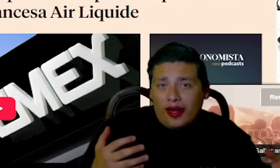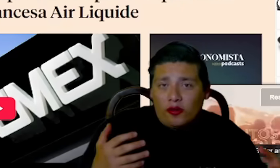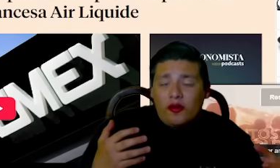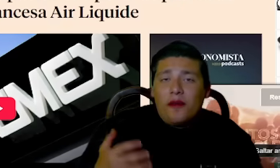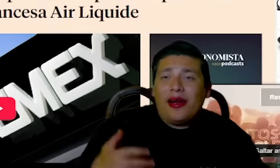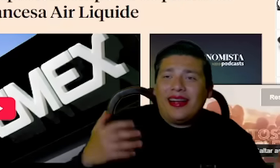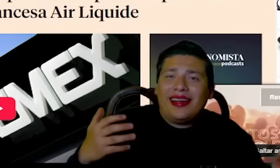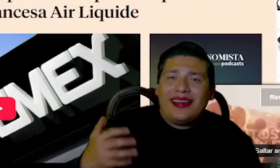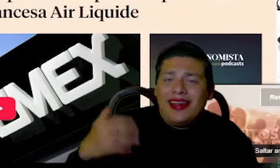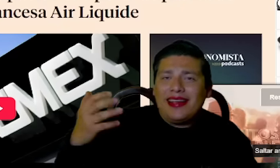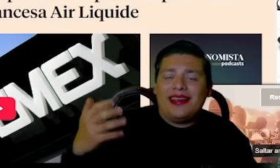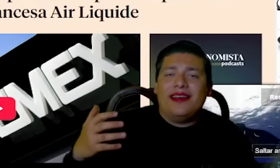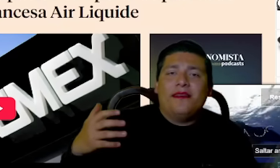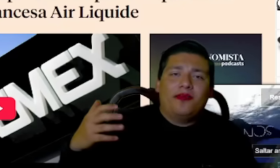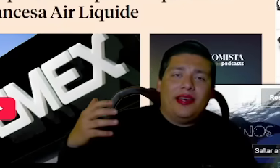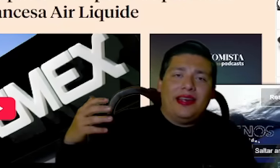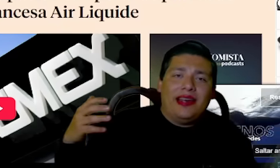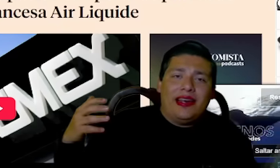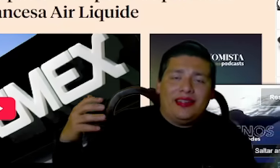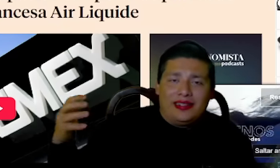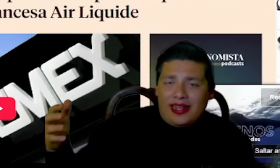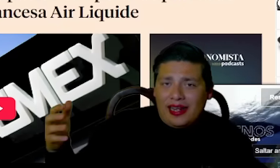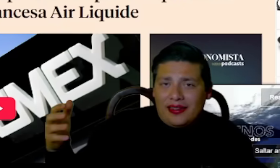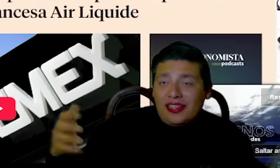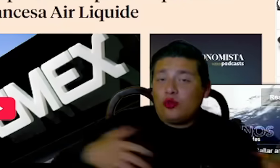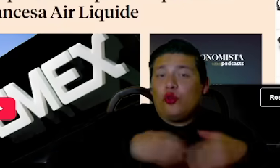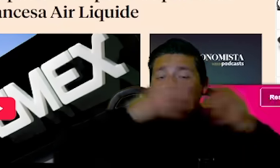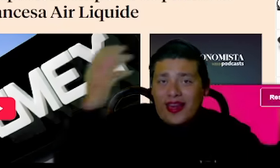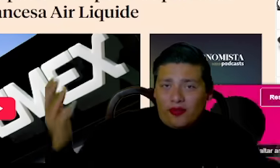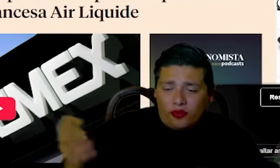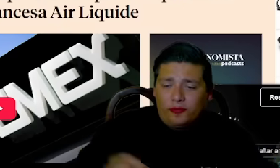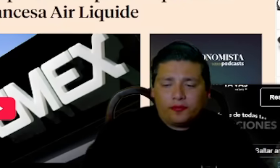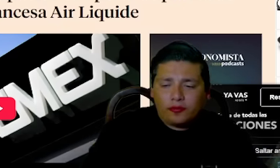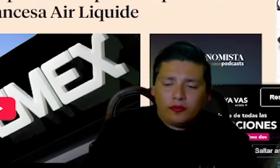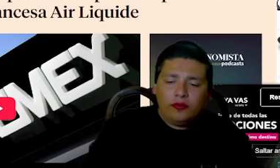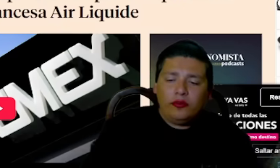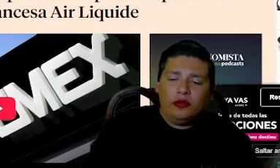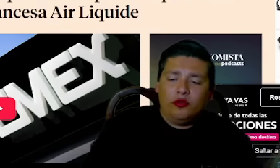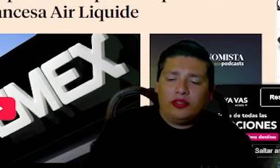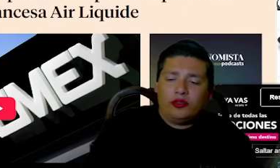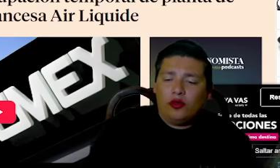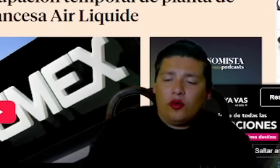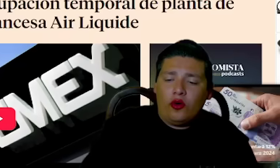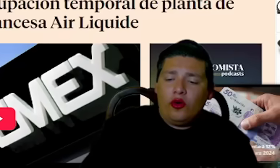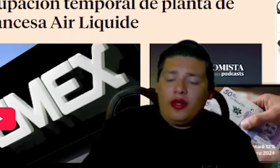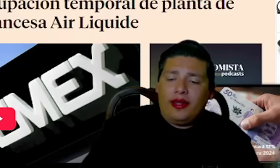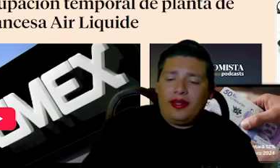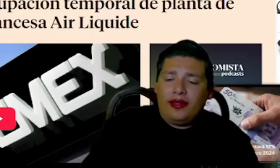a un acuerdo para que dejen de estar destruyendo